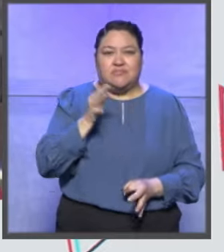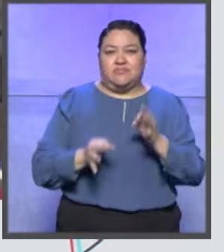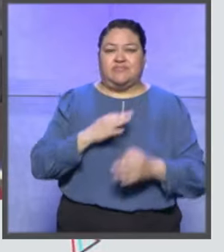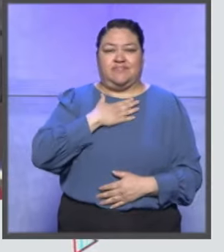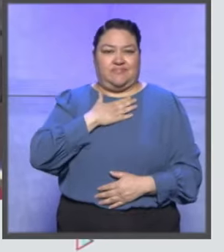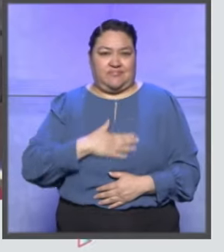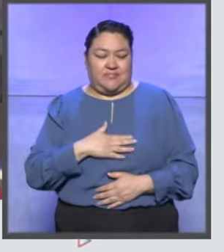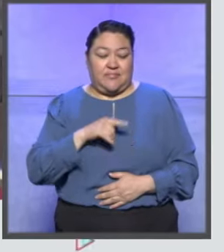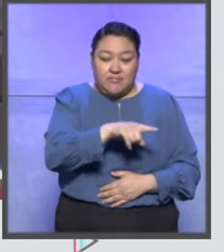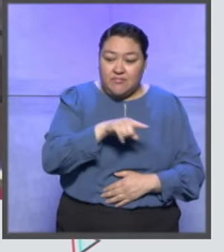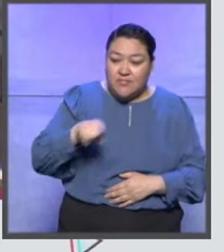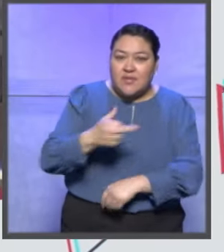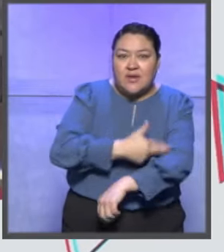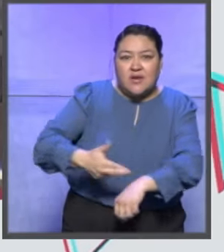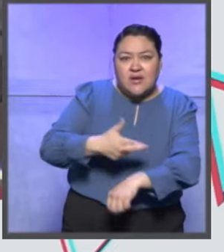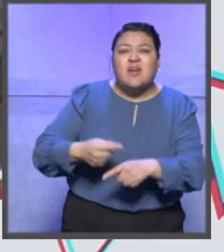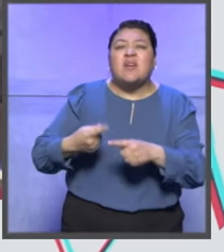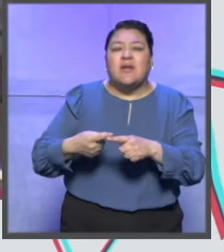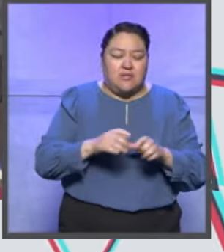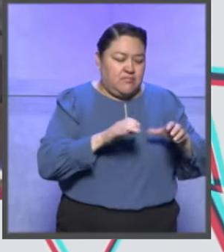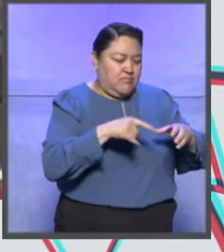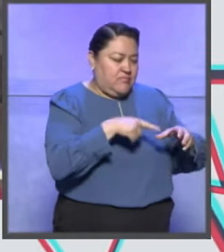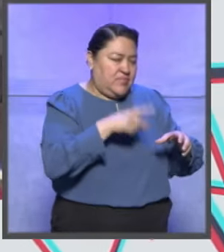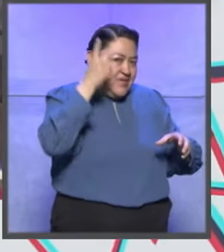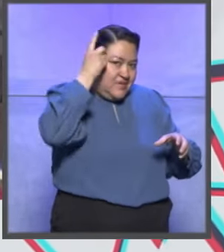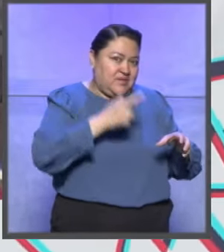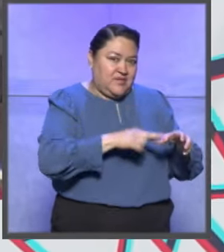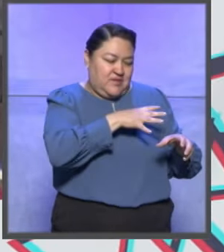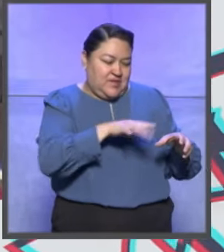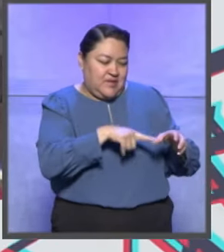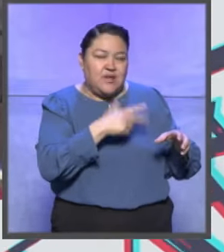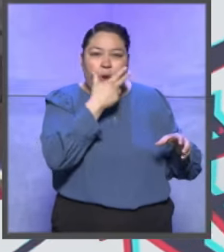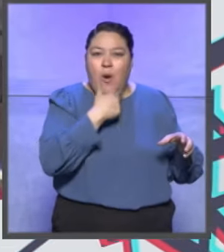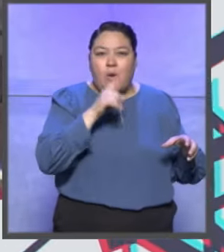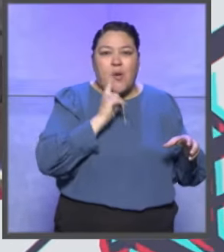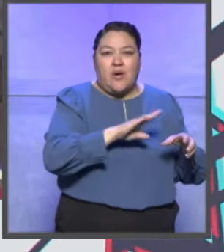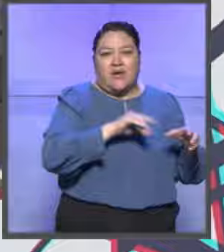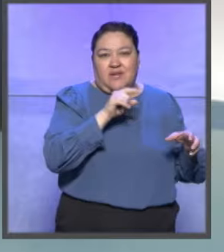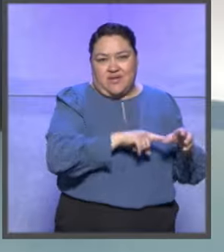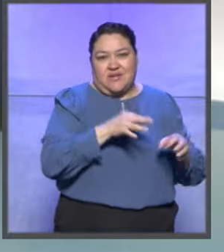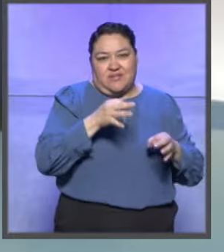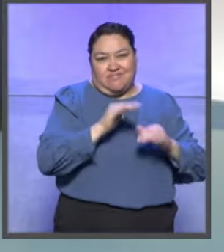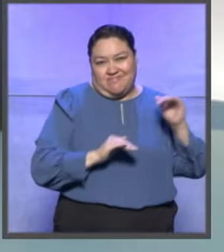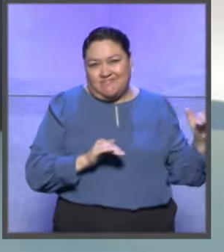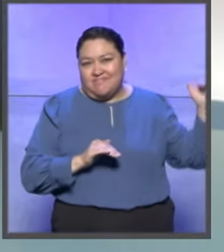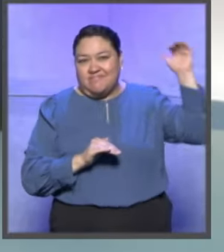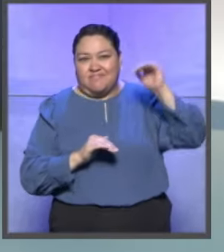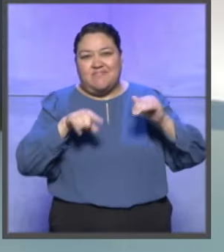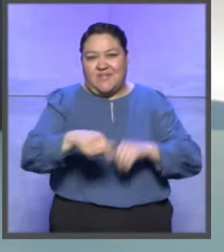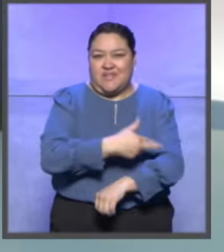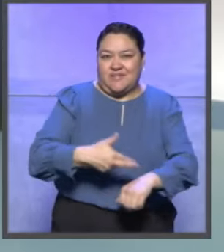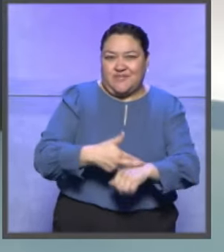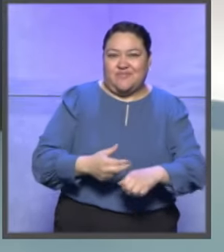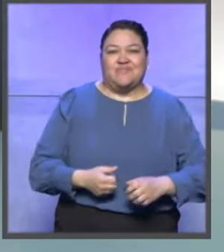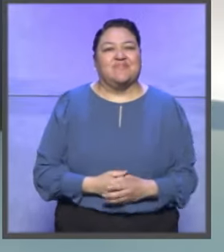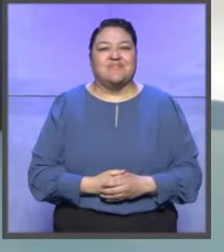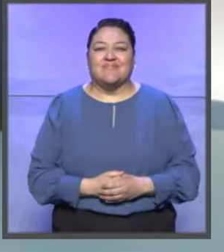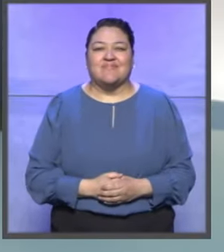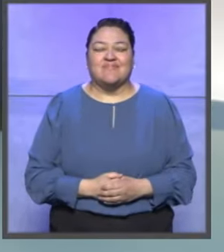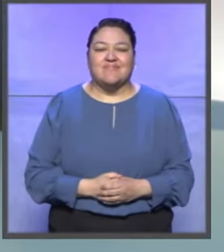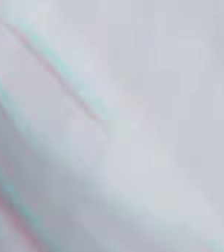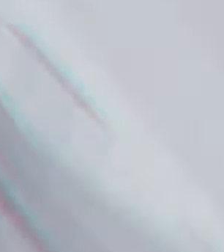la justicia electoral. Foros que organiza, por cierto, la Dirección General de Igualdad de Derechos y Paridad de Género de este máximo órgano jurisdiccional. Hasta